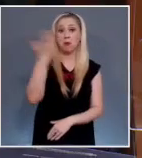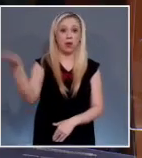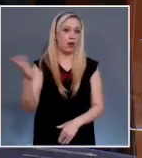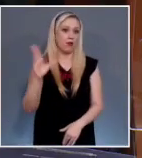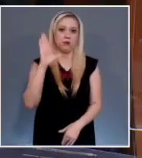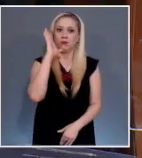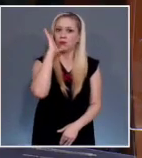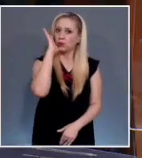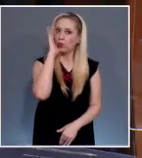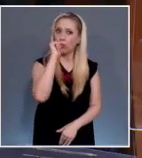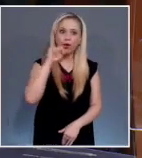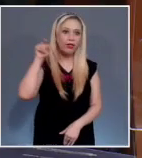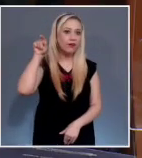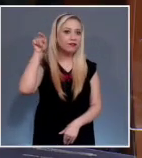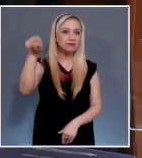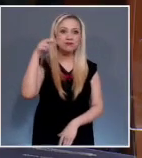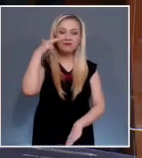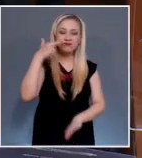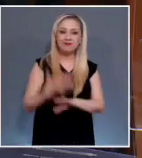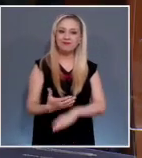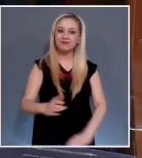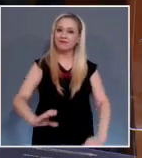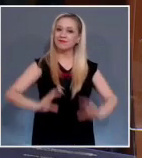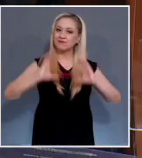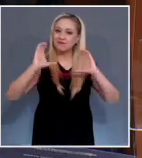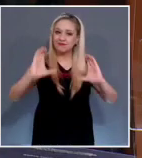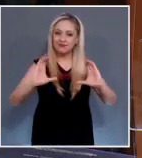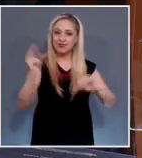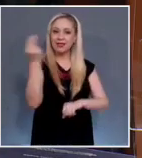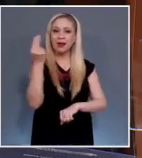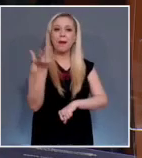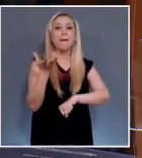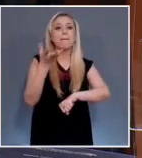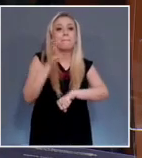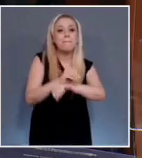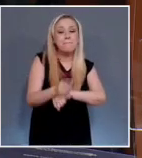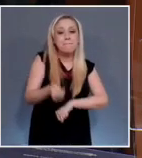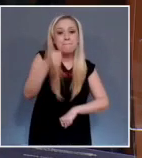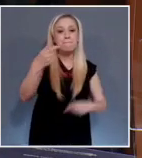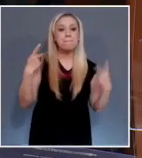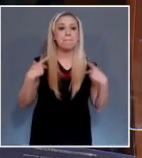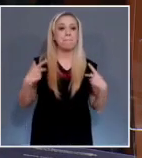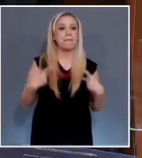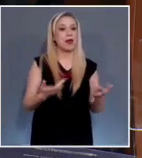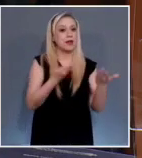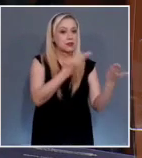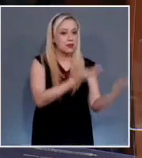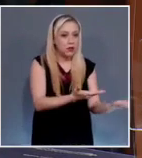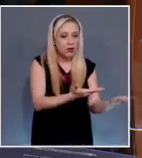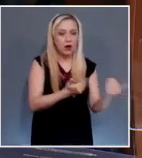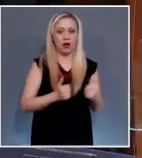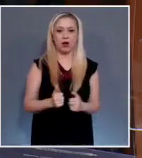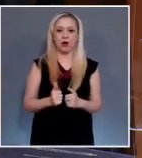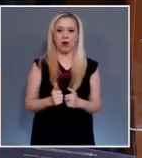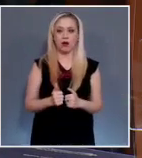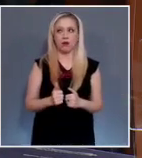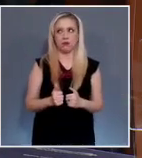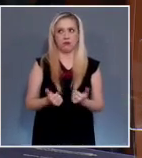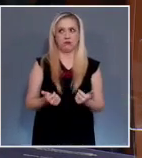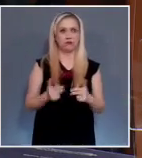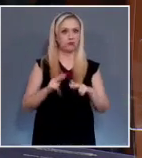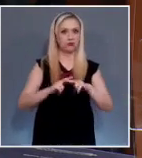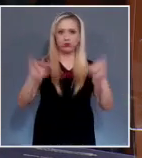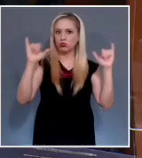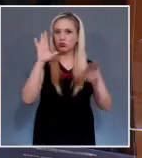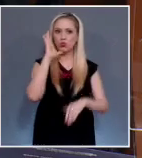se presta sin mediar consentimiento de los titulares de esa información, ni condicionarse en su